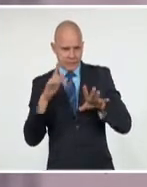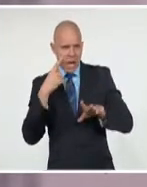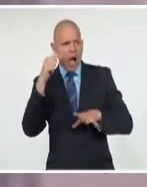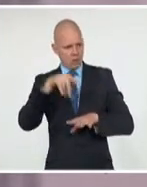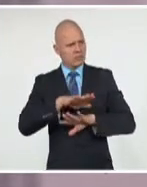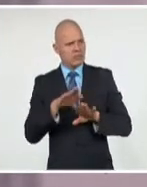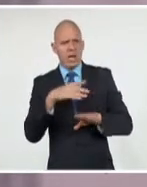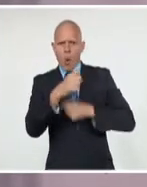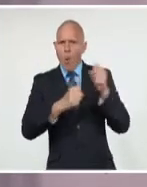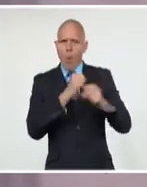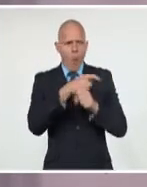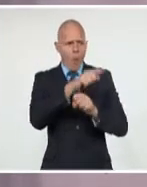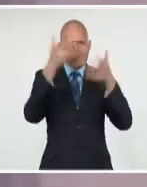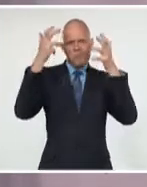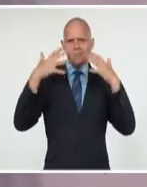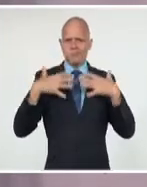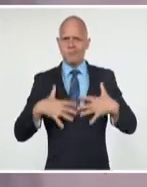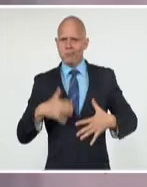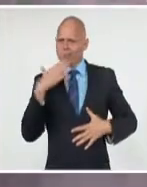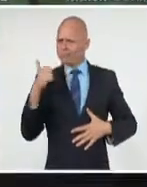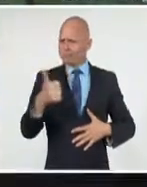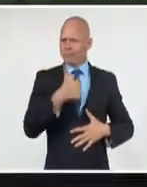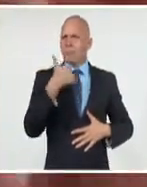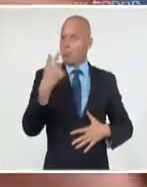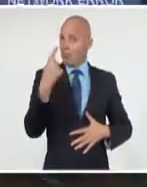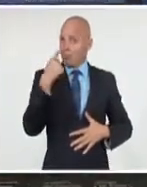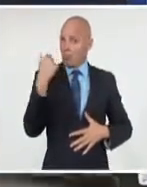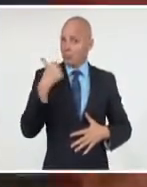están a disposición de nuestra selección nacional.